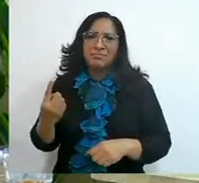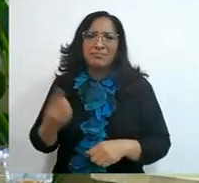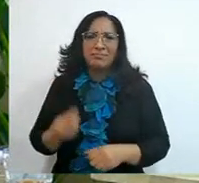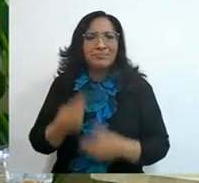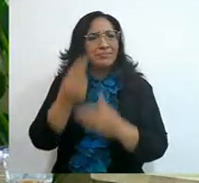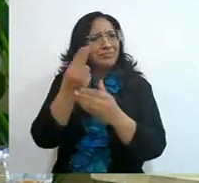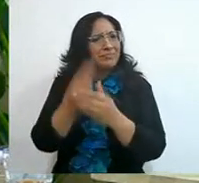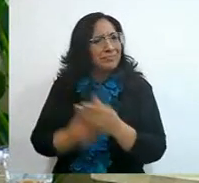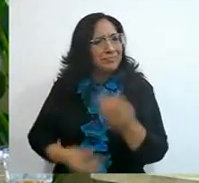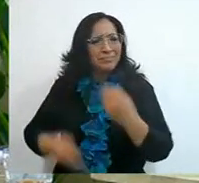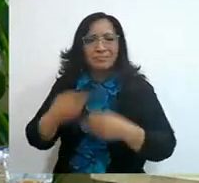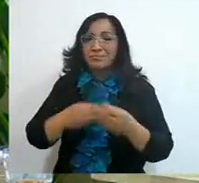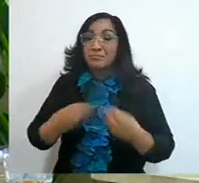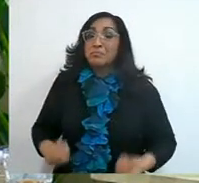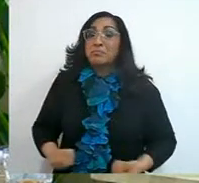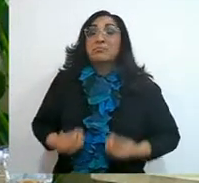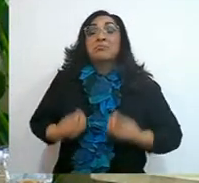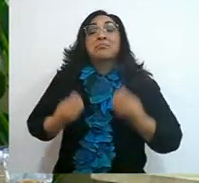incondicionales,